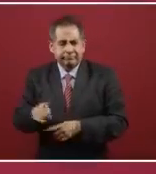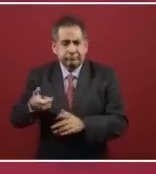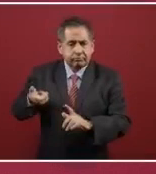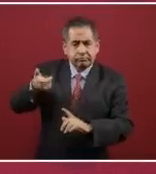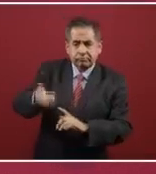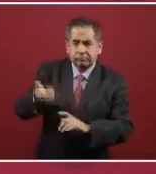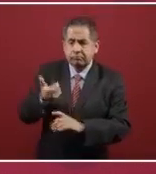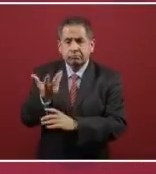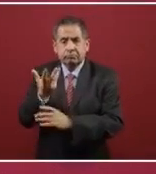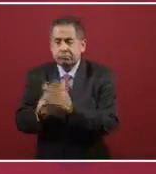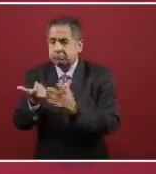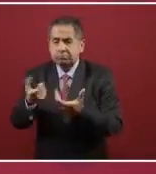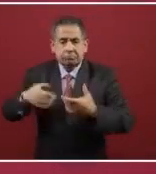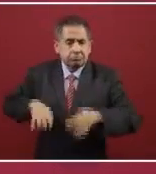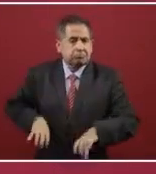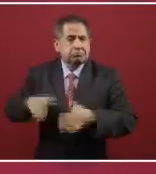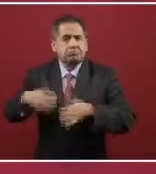fondo.